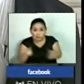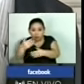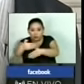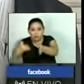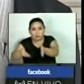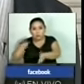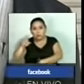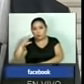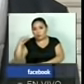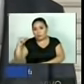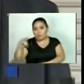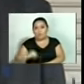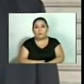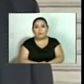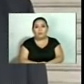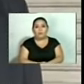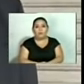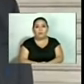intensivos.